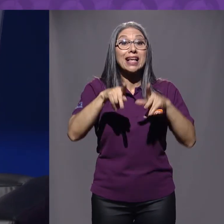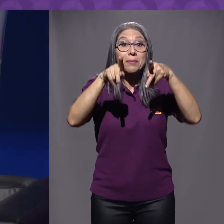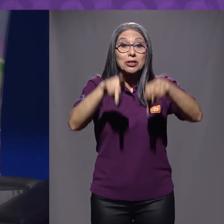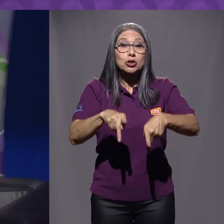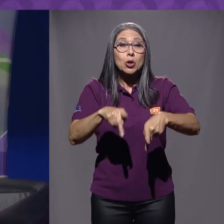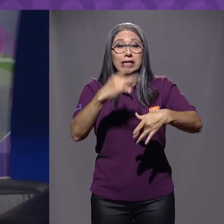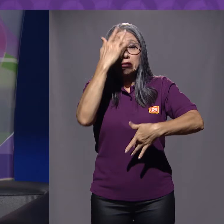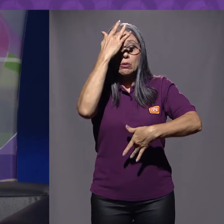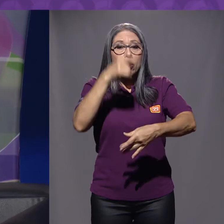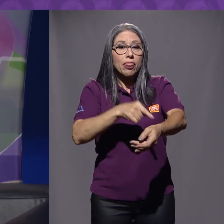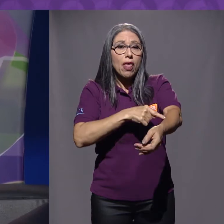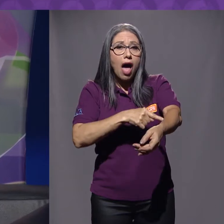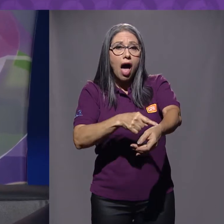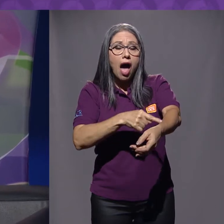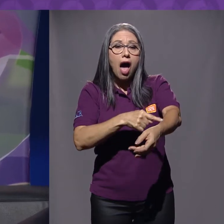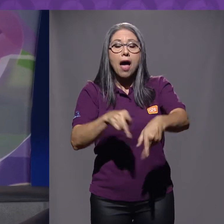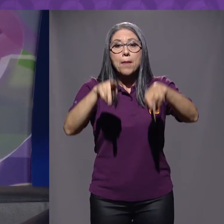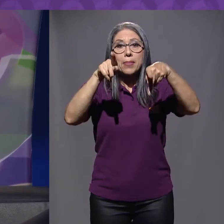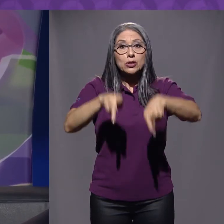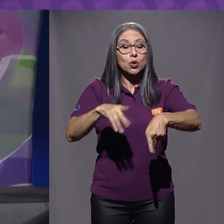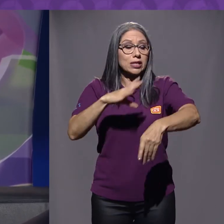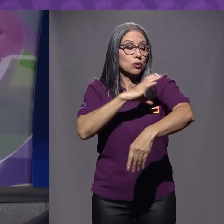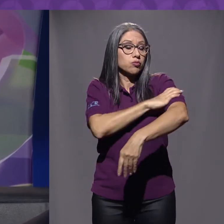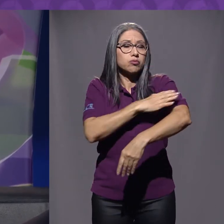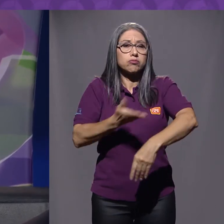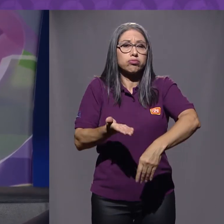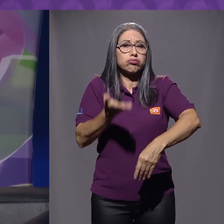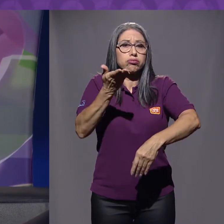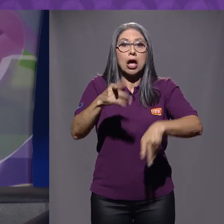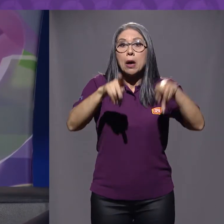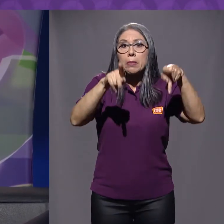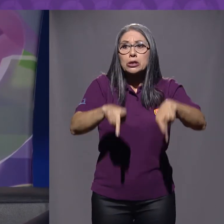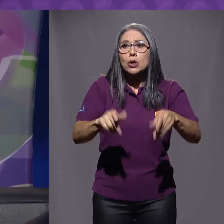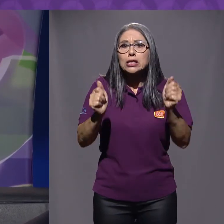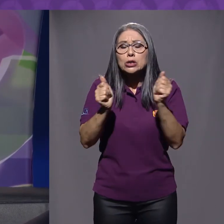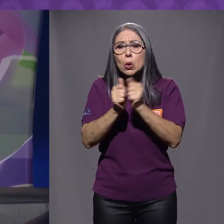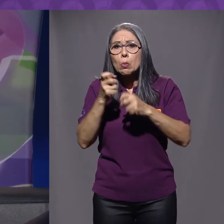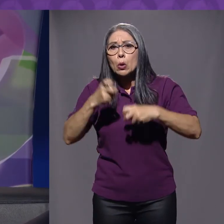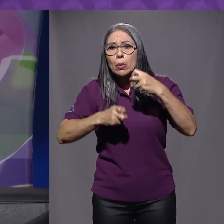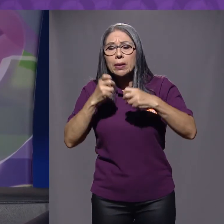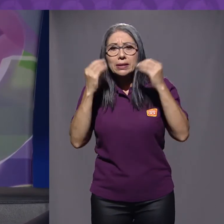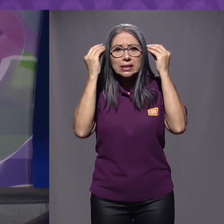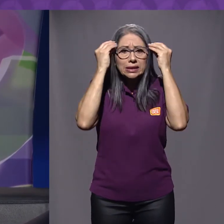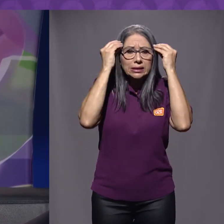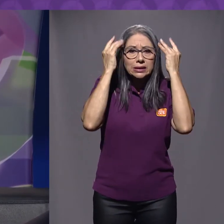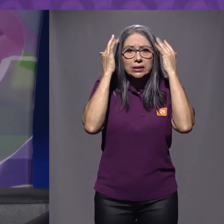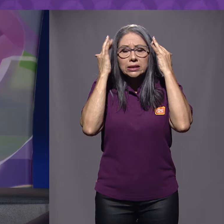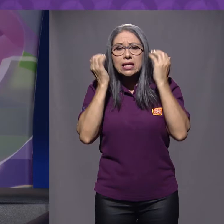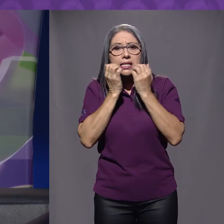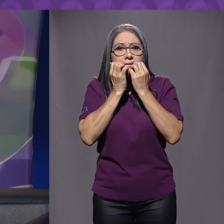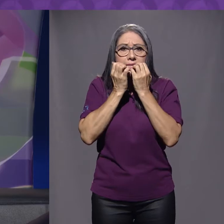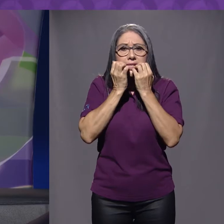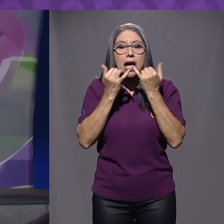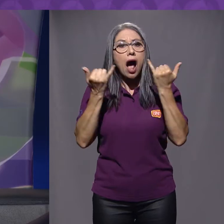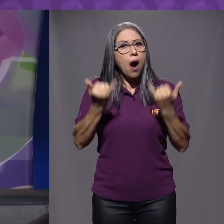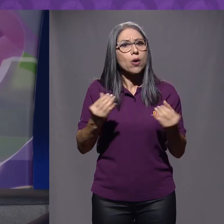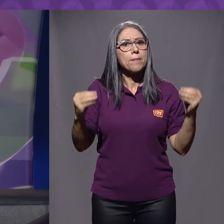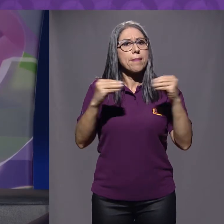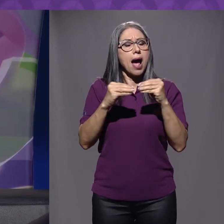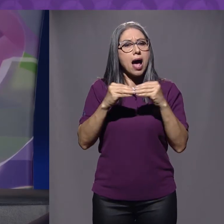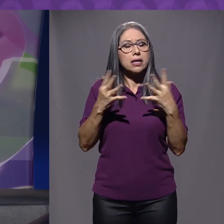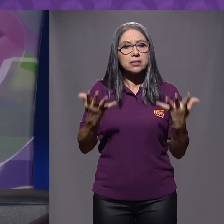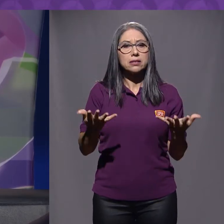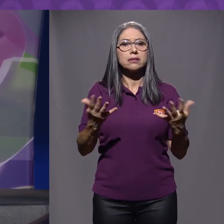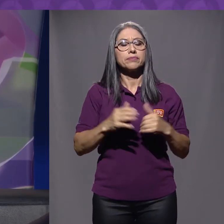los hipertensos, las personas que tienen algún problema de ansiedad, que ahora se ha aumentado más el problema.